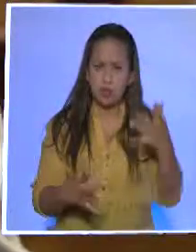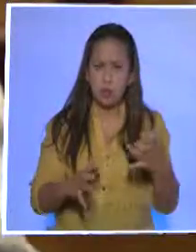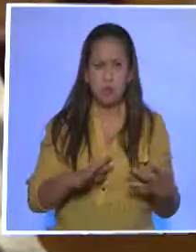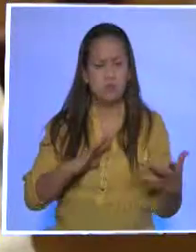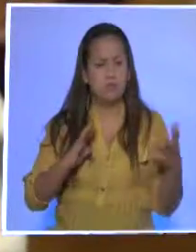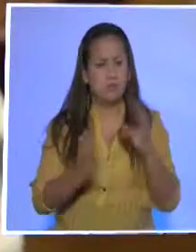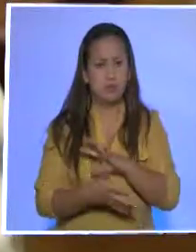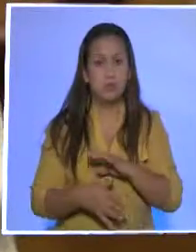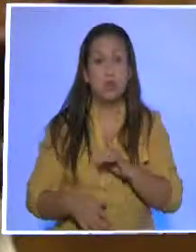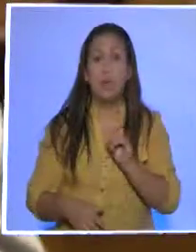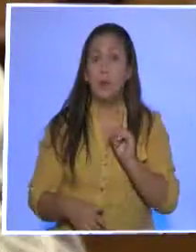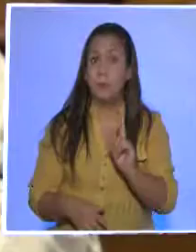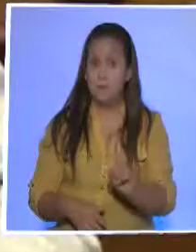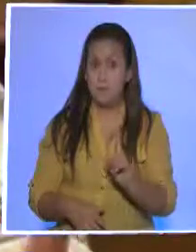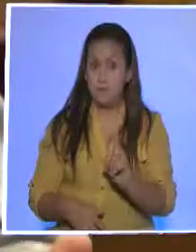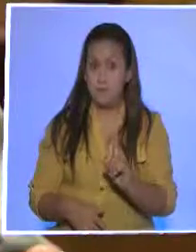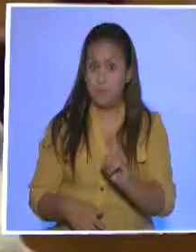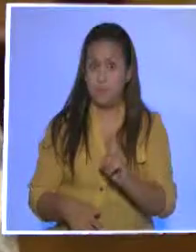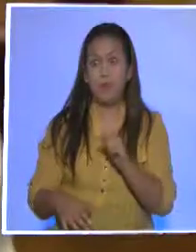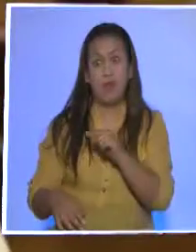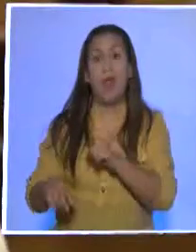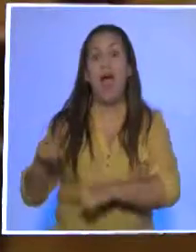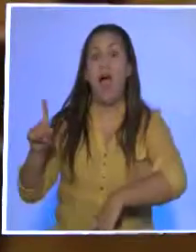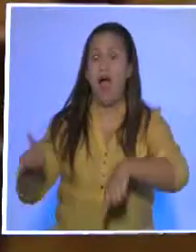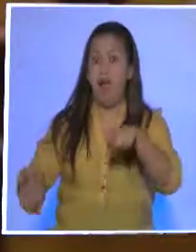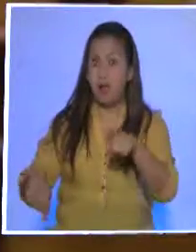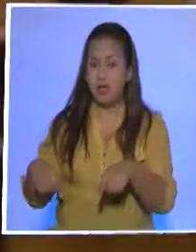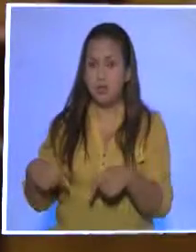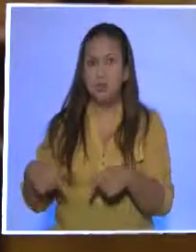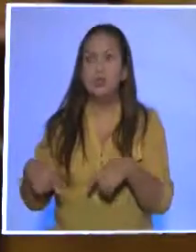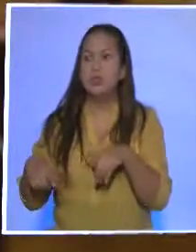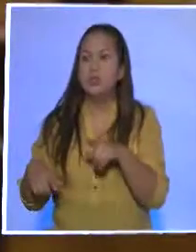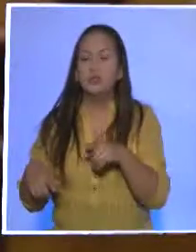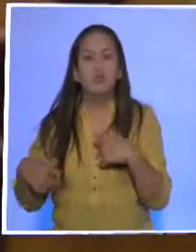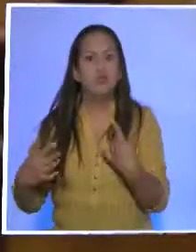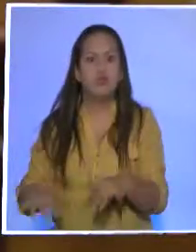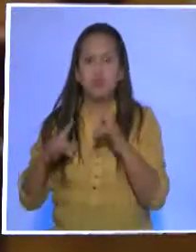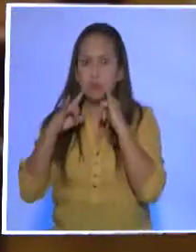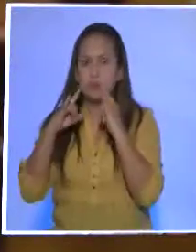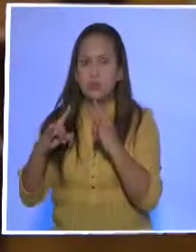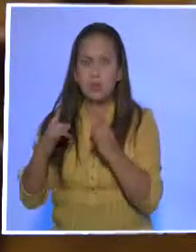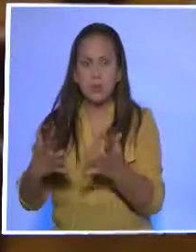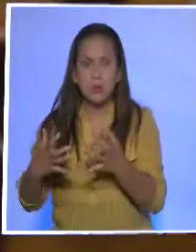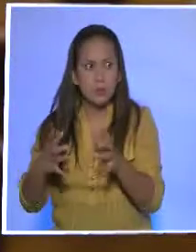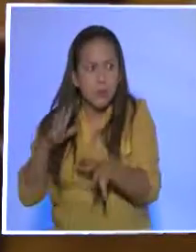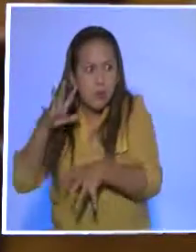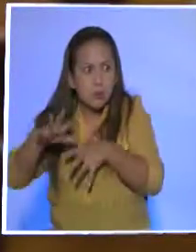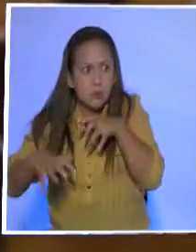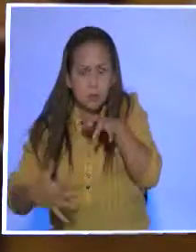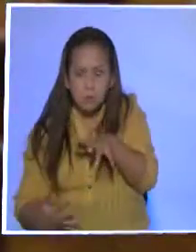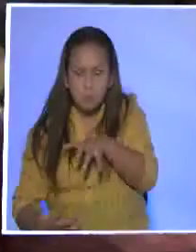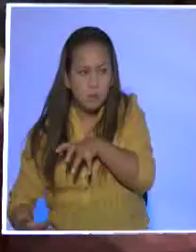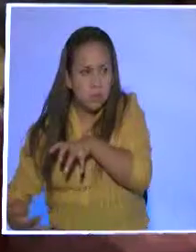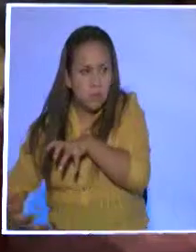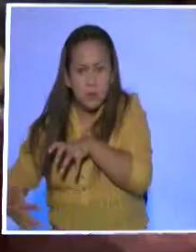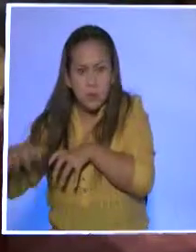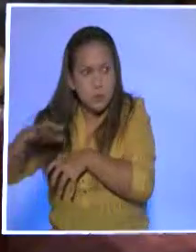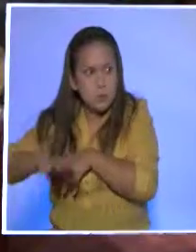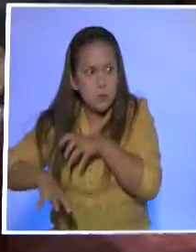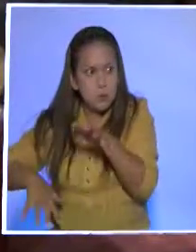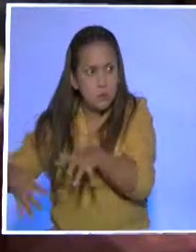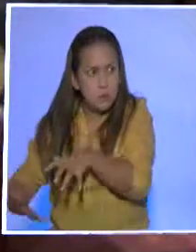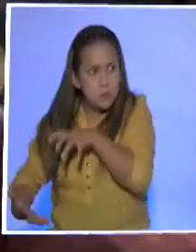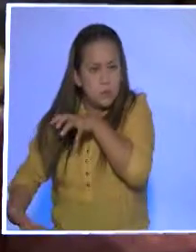que el capitalismo este feroz que impera en nuestras sociedades esta vez son generan obstáculos muy